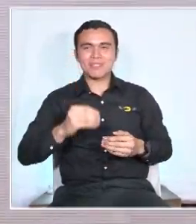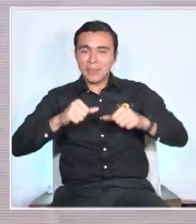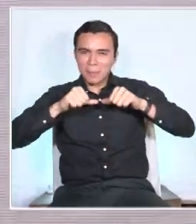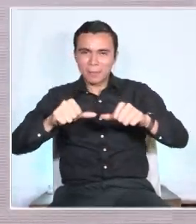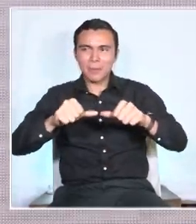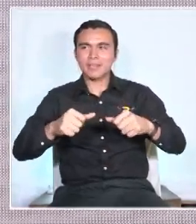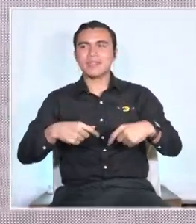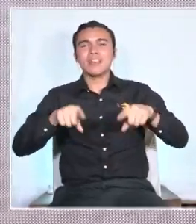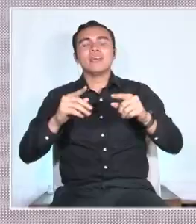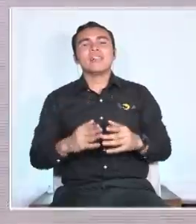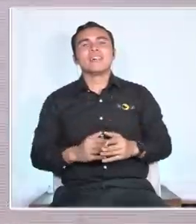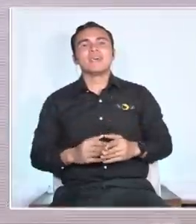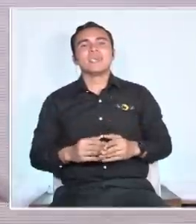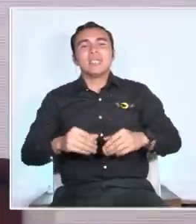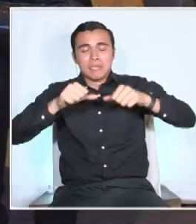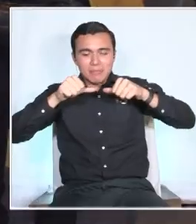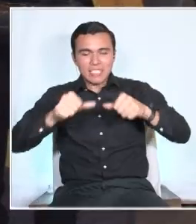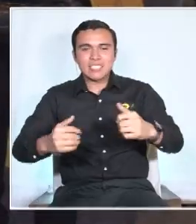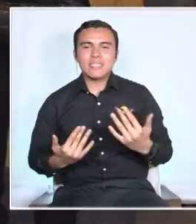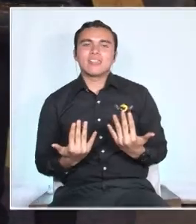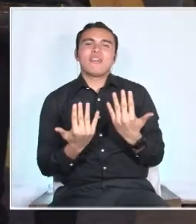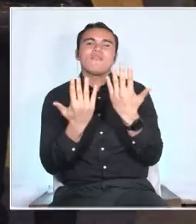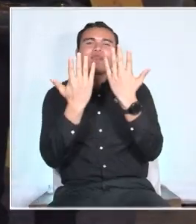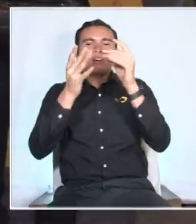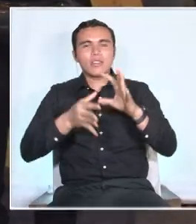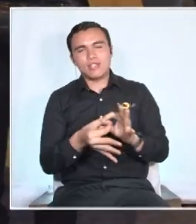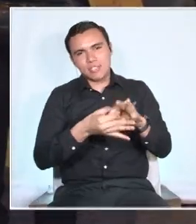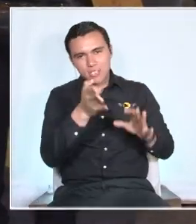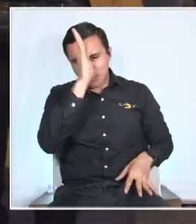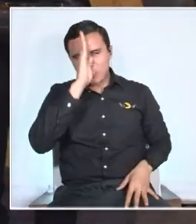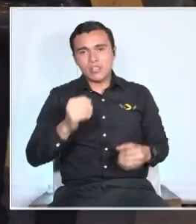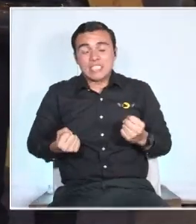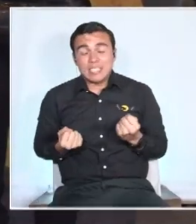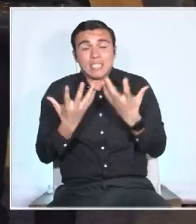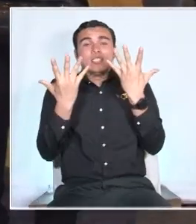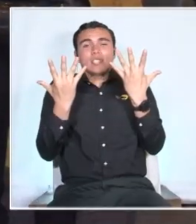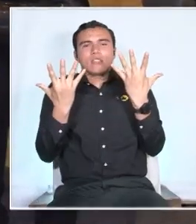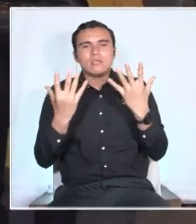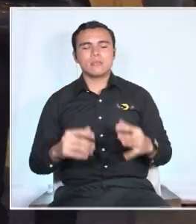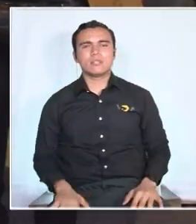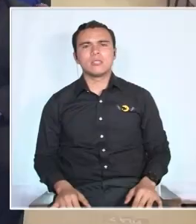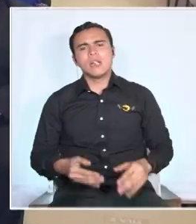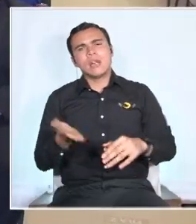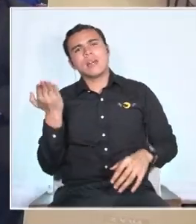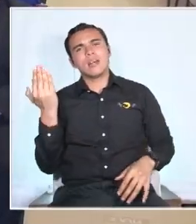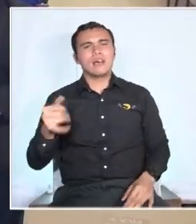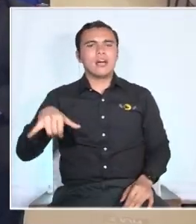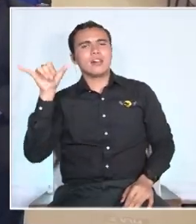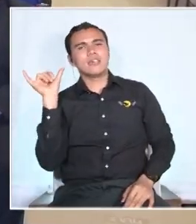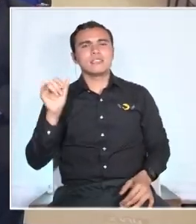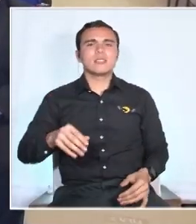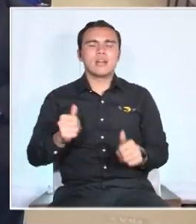Vamos, tenemos que mantener el fuego de Dios encendido. Ayer el apóstol Moisés soltó